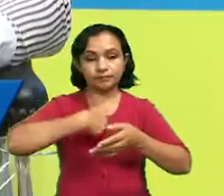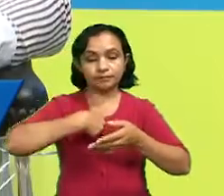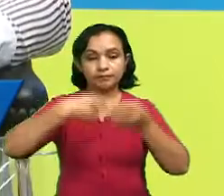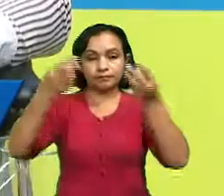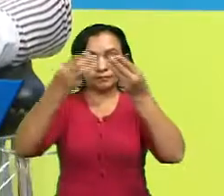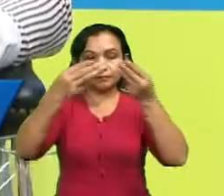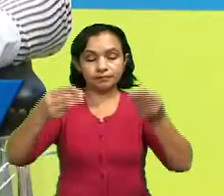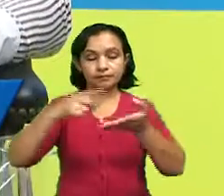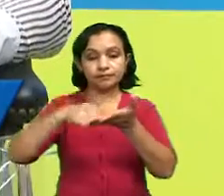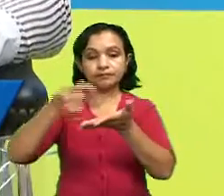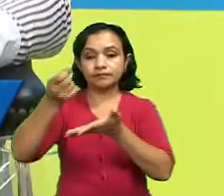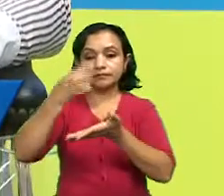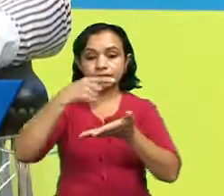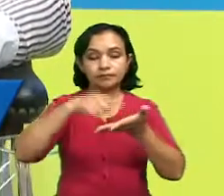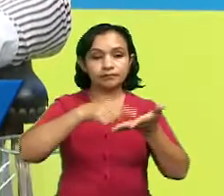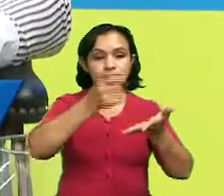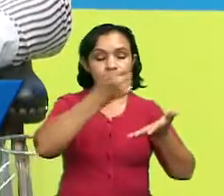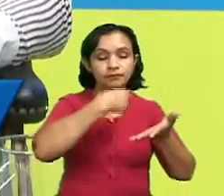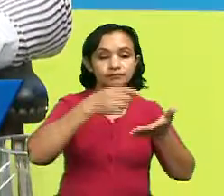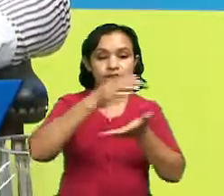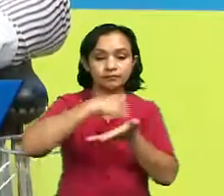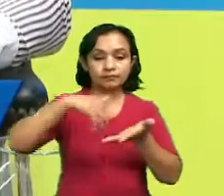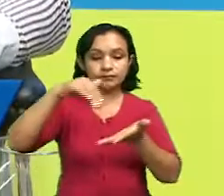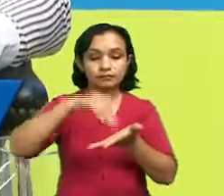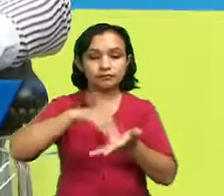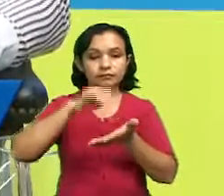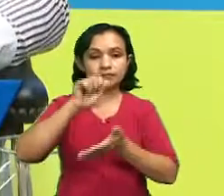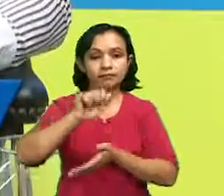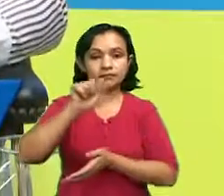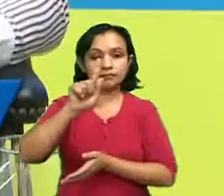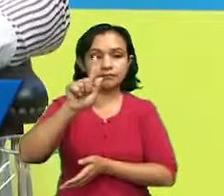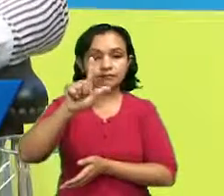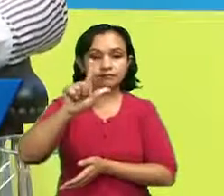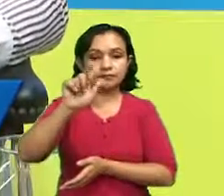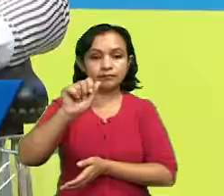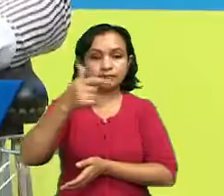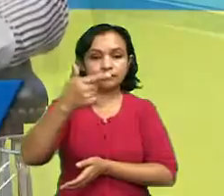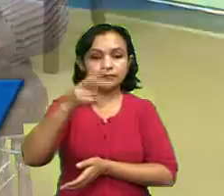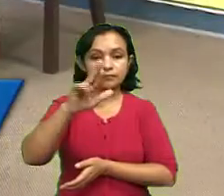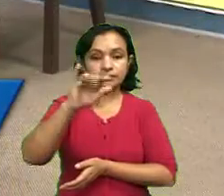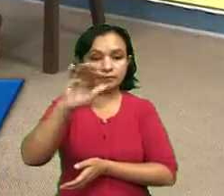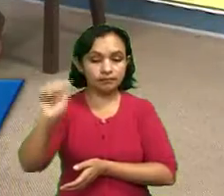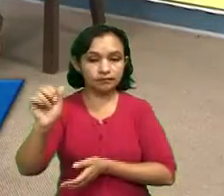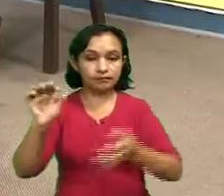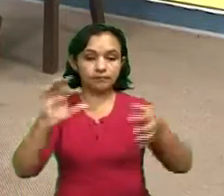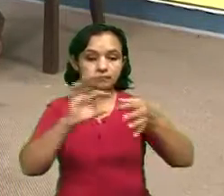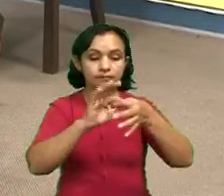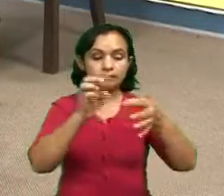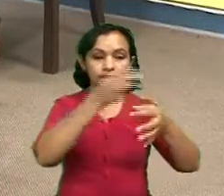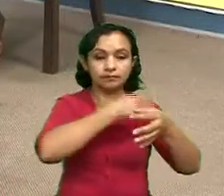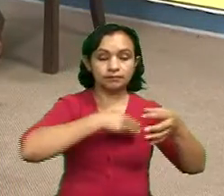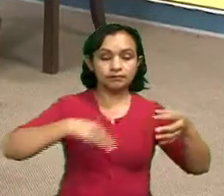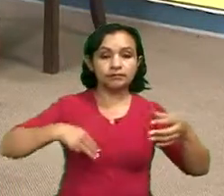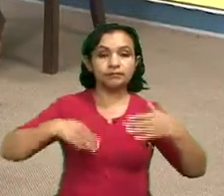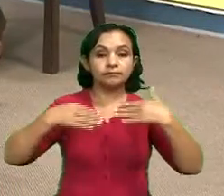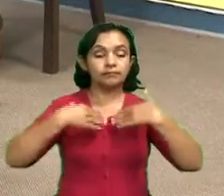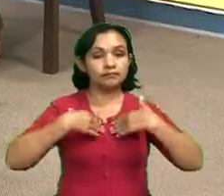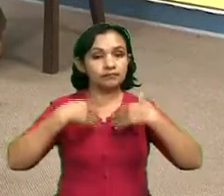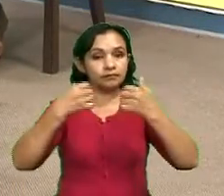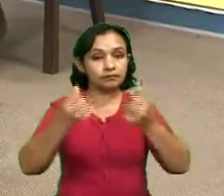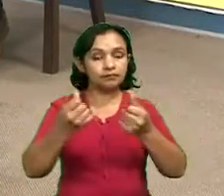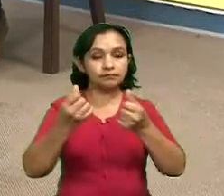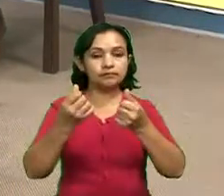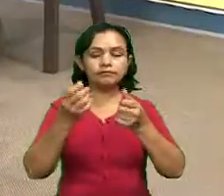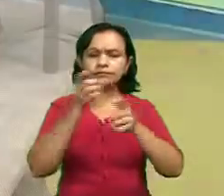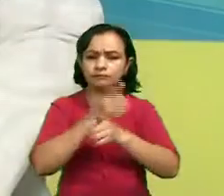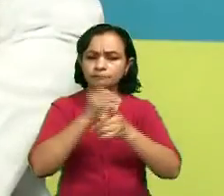insumo médico en el Centro de Salud Altagracia, una persona que realiza en conjunto con el SILAI Managua